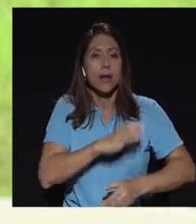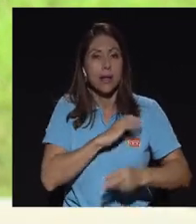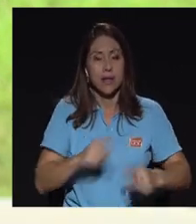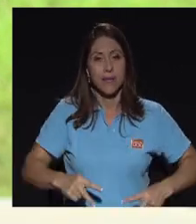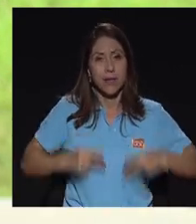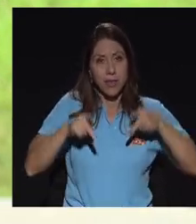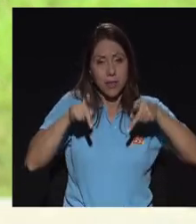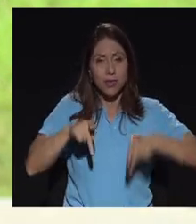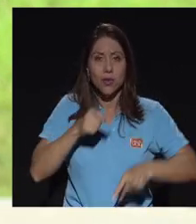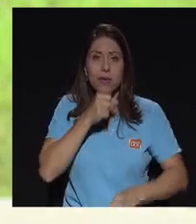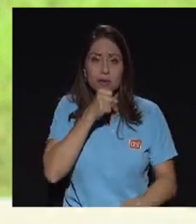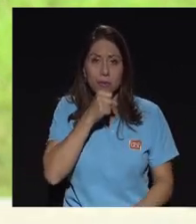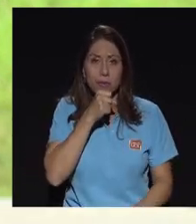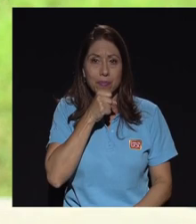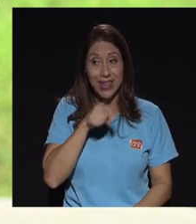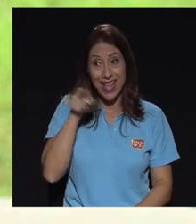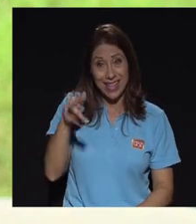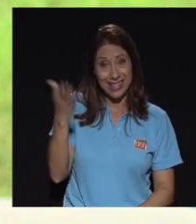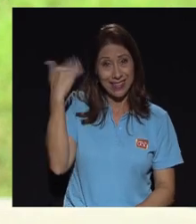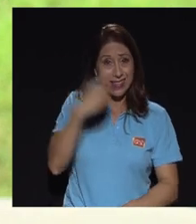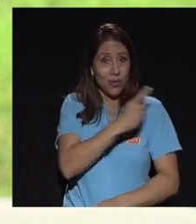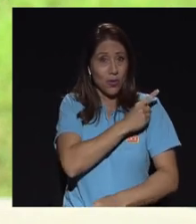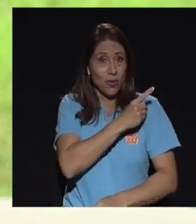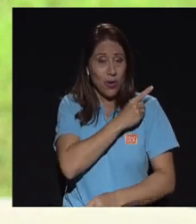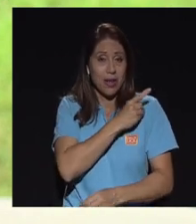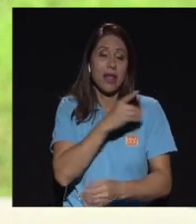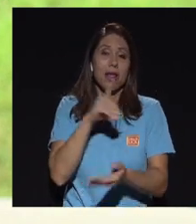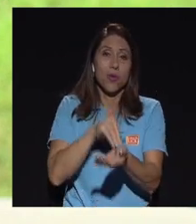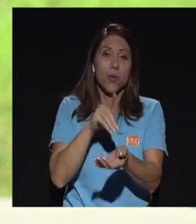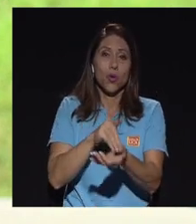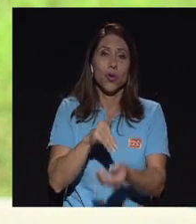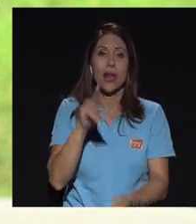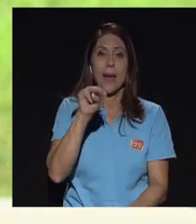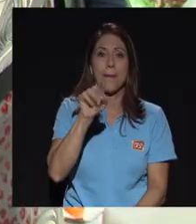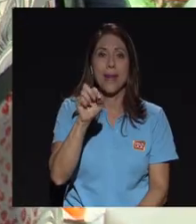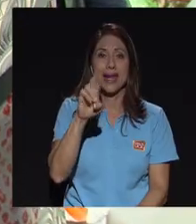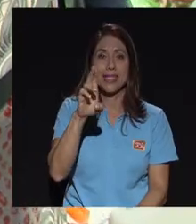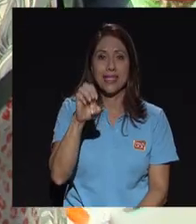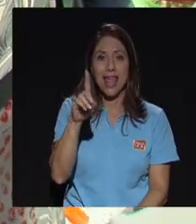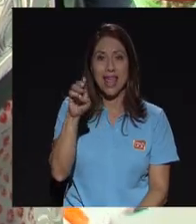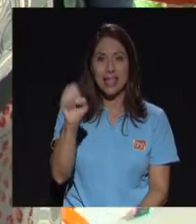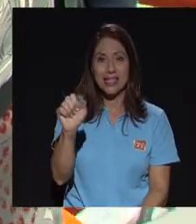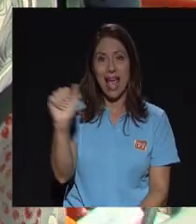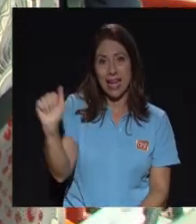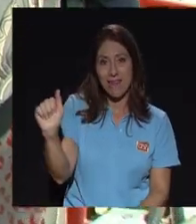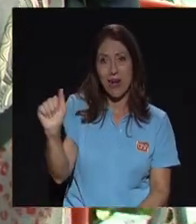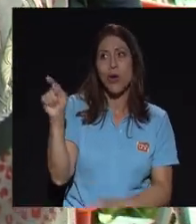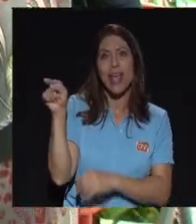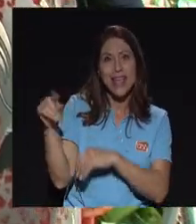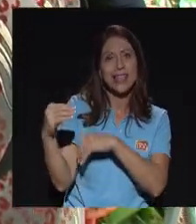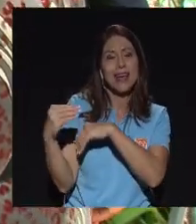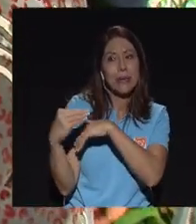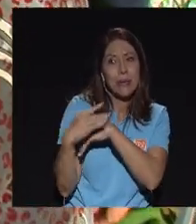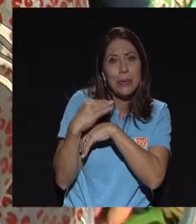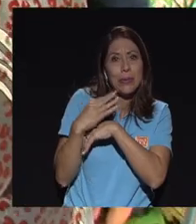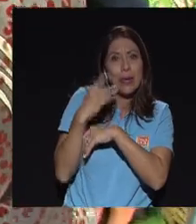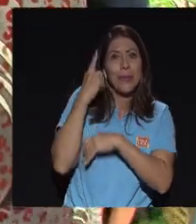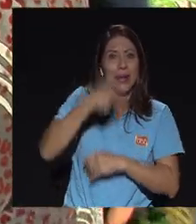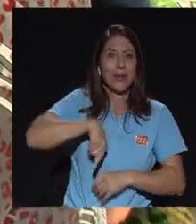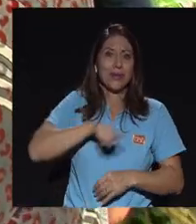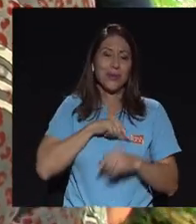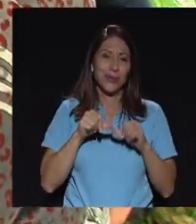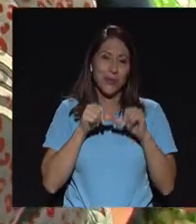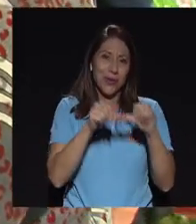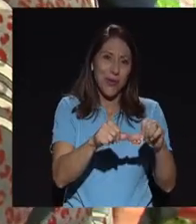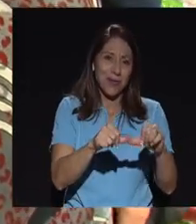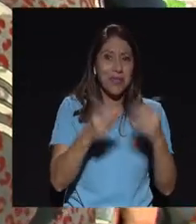del adulto mayor. Ese lo dirigió la doctora Mercedes Arévalo. Y ella fue la que nos sembró la semillita, ¿verdad?, de continuar, porque